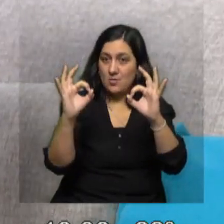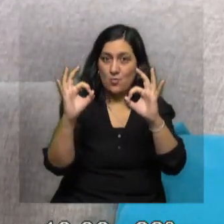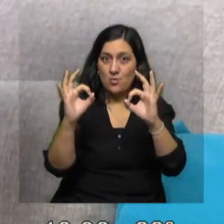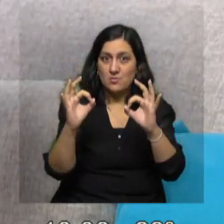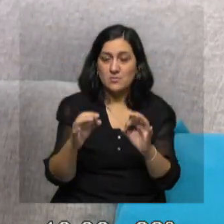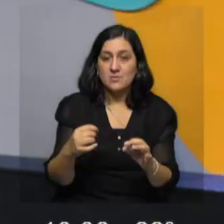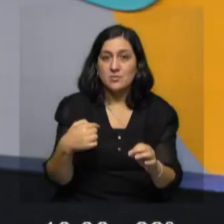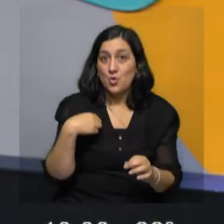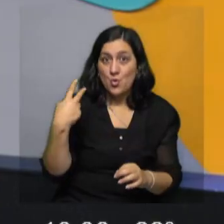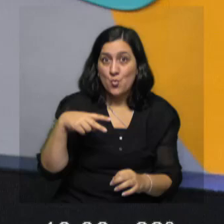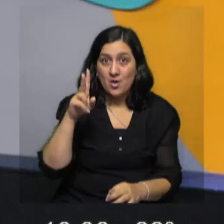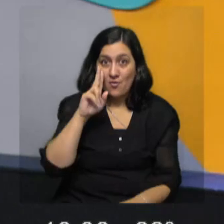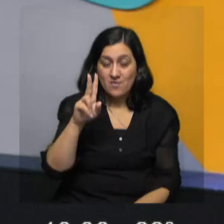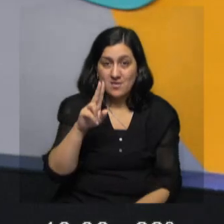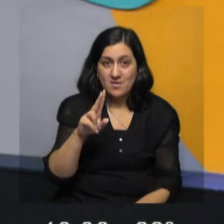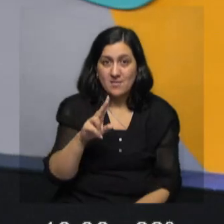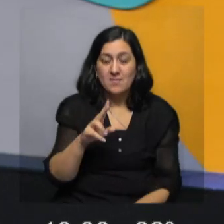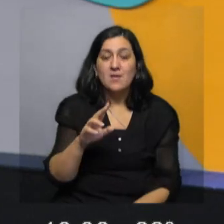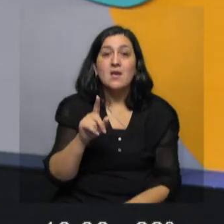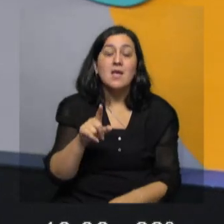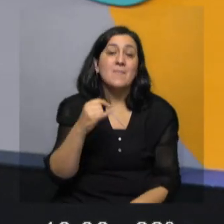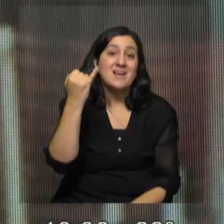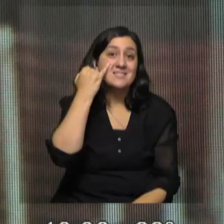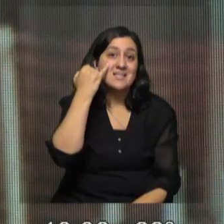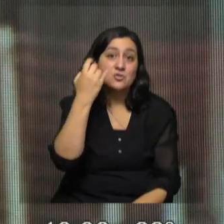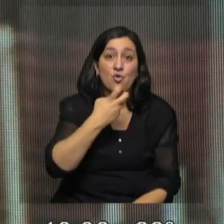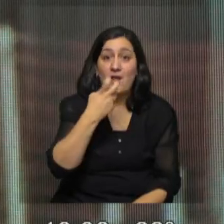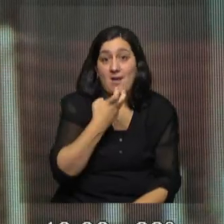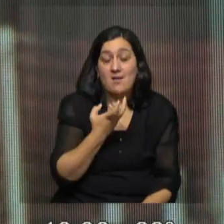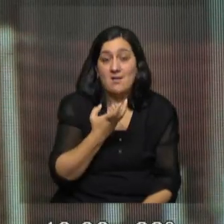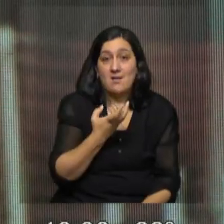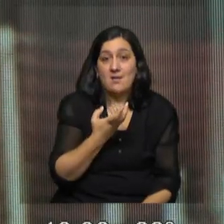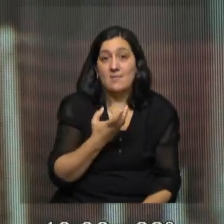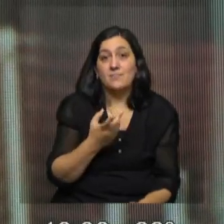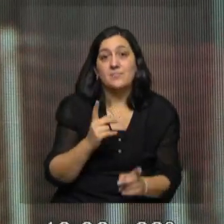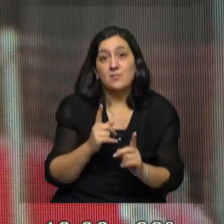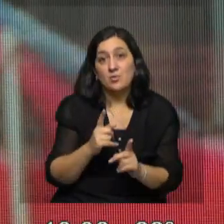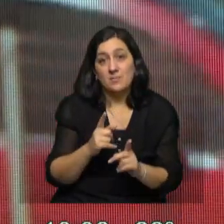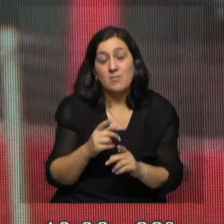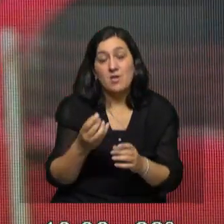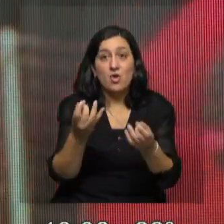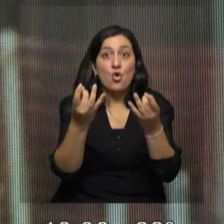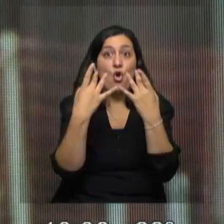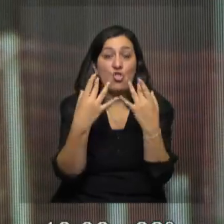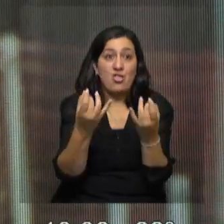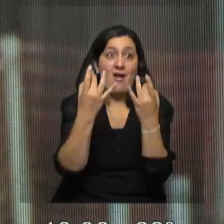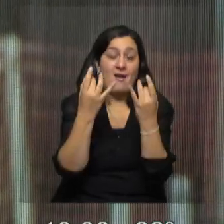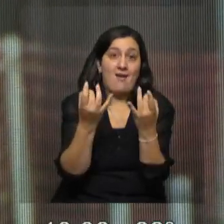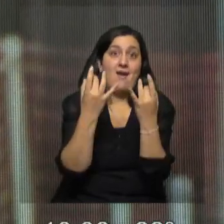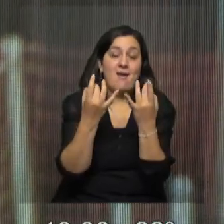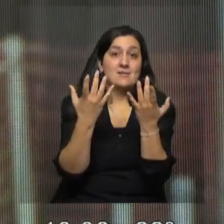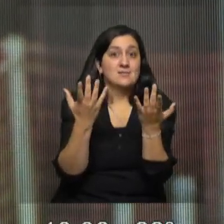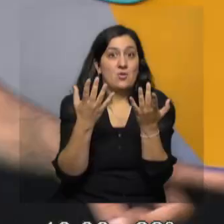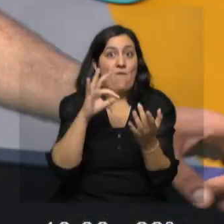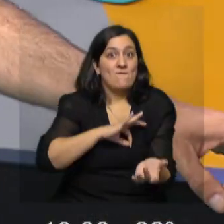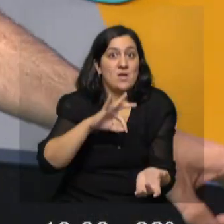nomás. Que se supone que es para relaciones buco... Sexo oral, claro, porque además, justamente, ya que estamos hablando de virus, de bacterias... Sí,